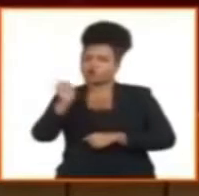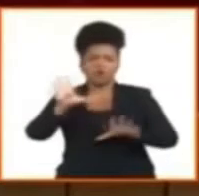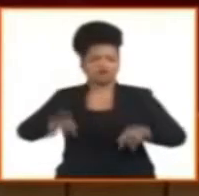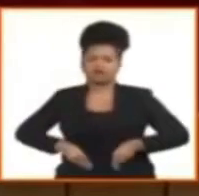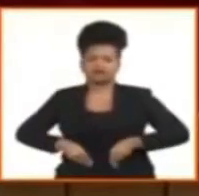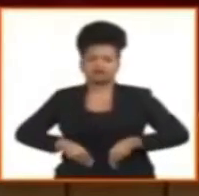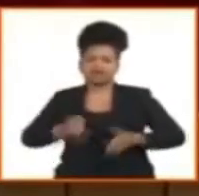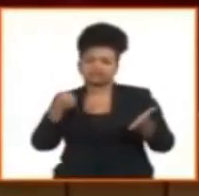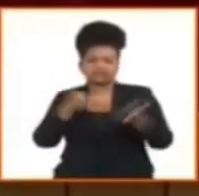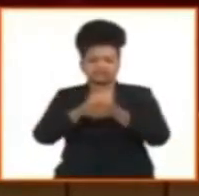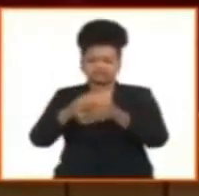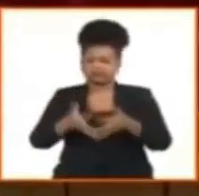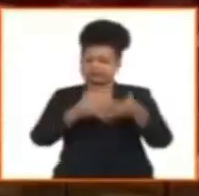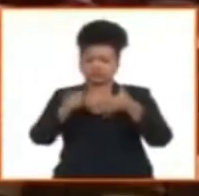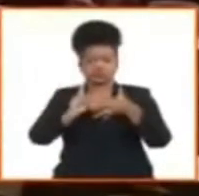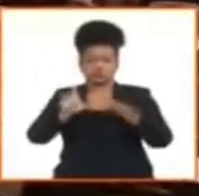nadie.